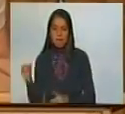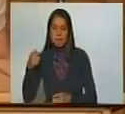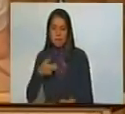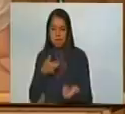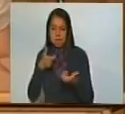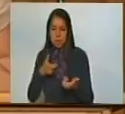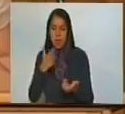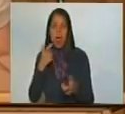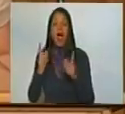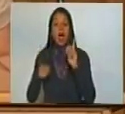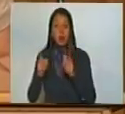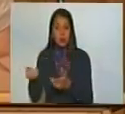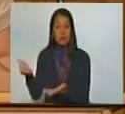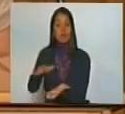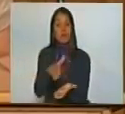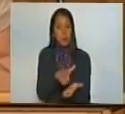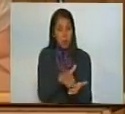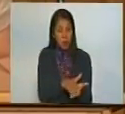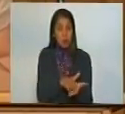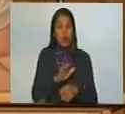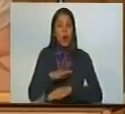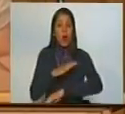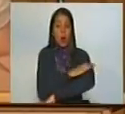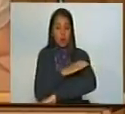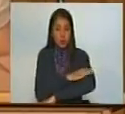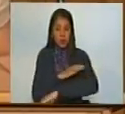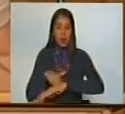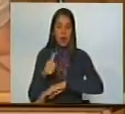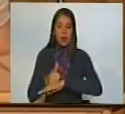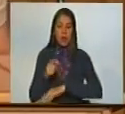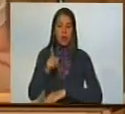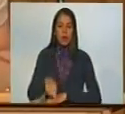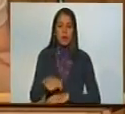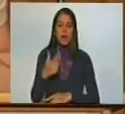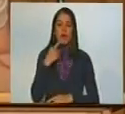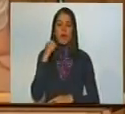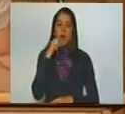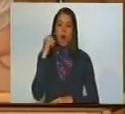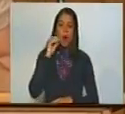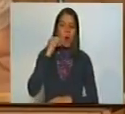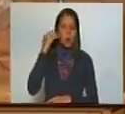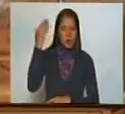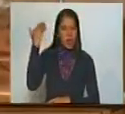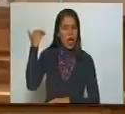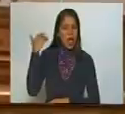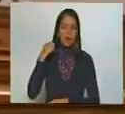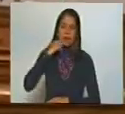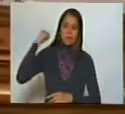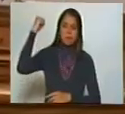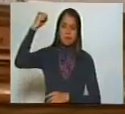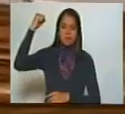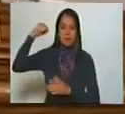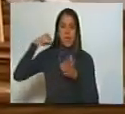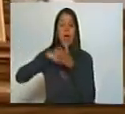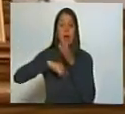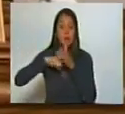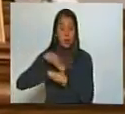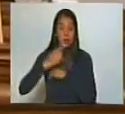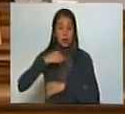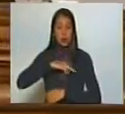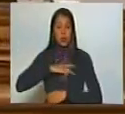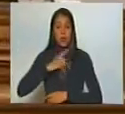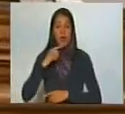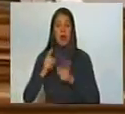incluso hasta la muerte, solo por el hecho de pelear reivindicaciones justas y necesarias. De dichas luchas provienen la obtención de